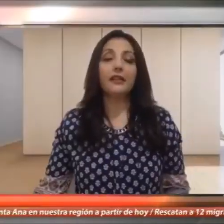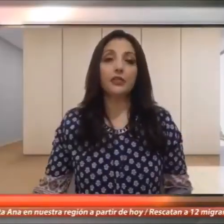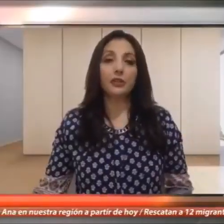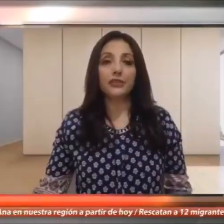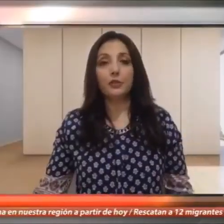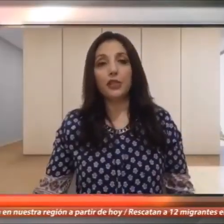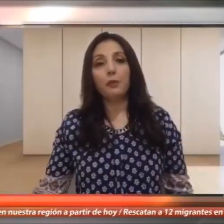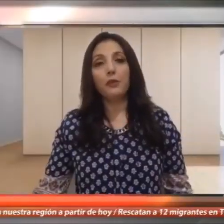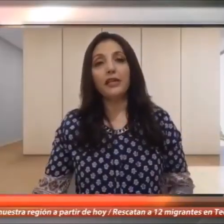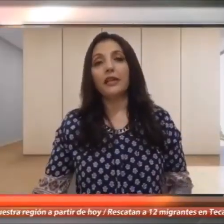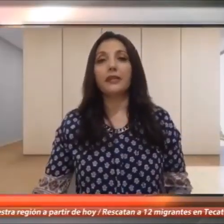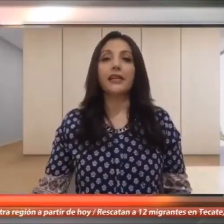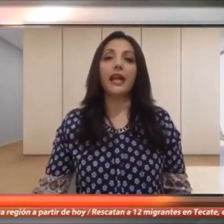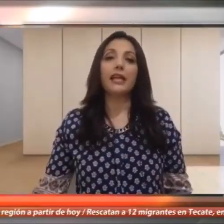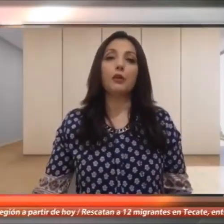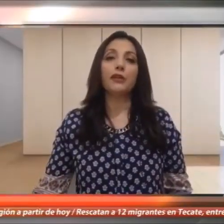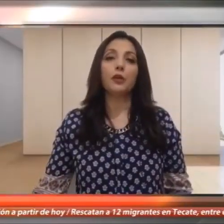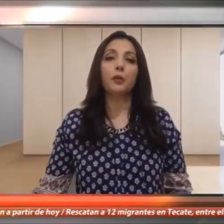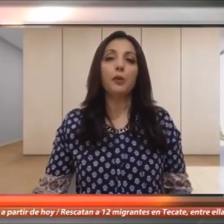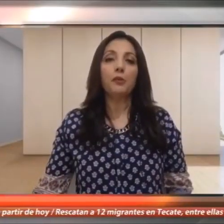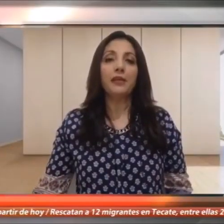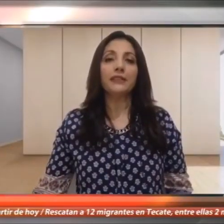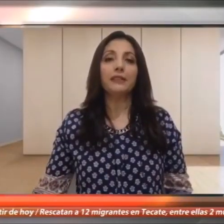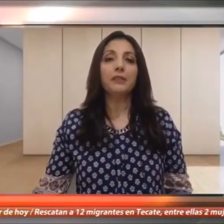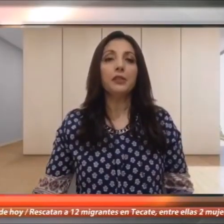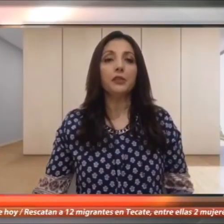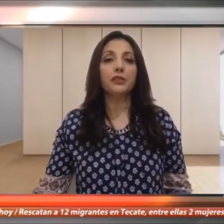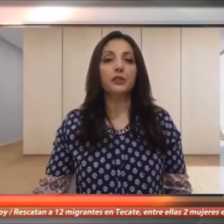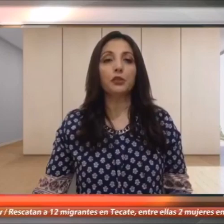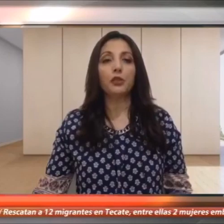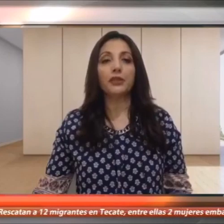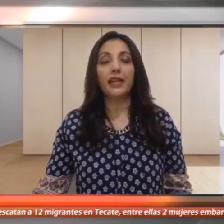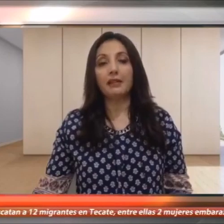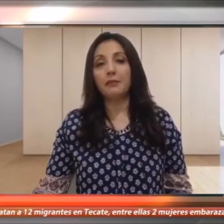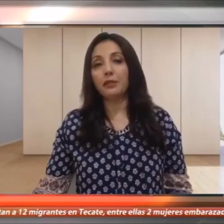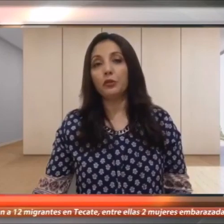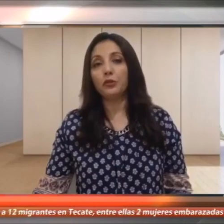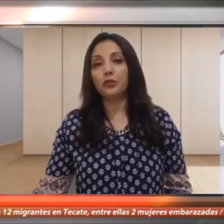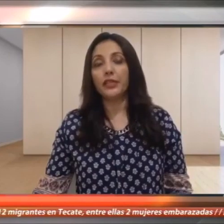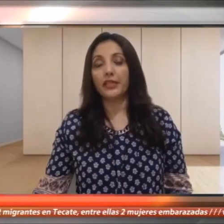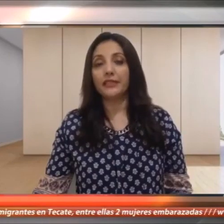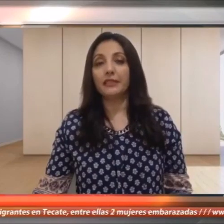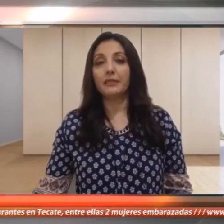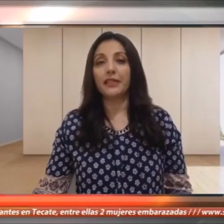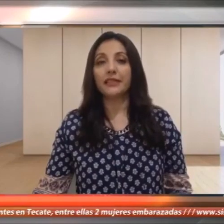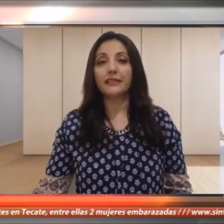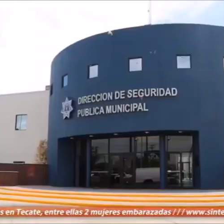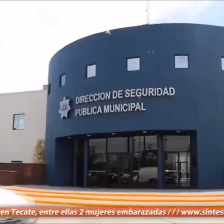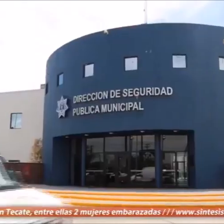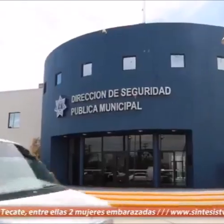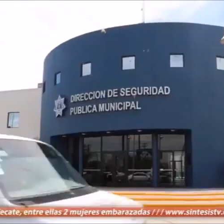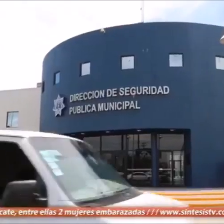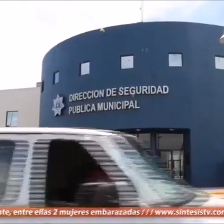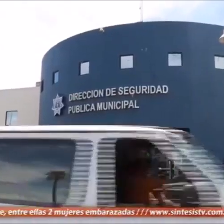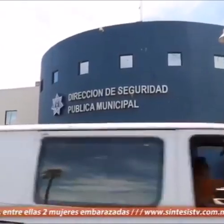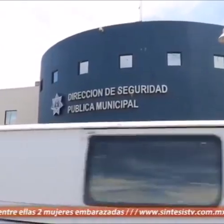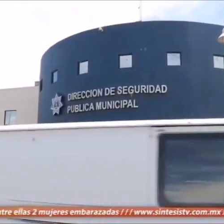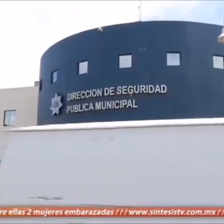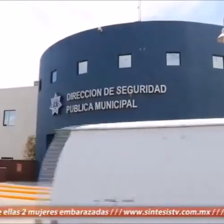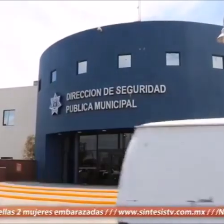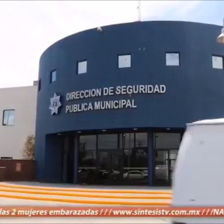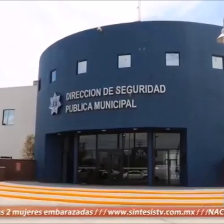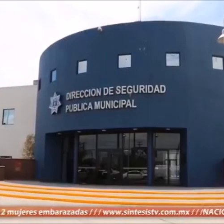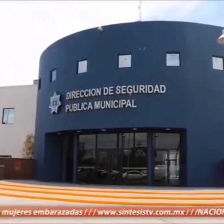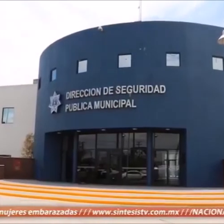La Dirección de Seguridad Pública de Mexicali cuenta con poco más de 1,950 elementos y en esta emergencia sanitaria por la propagación